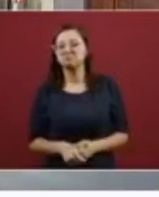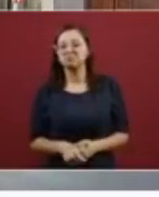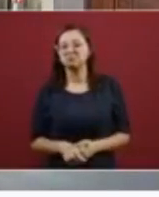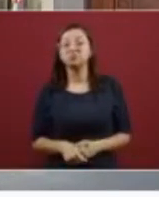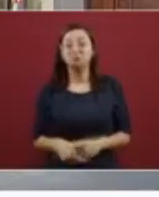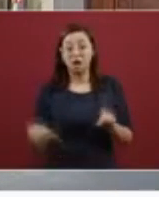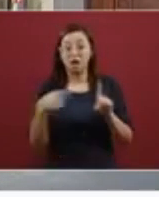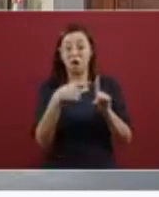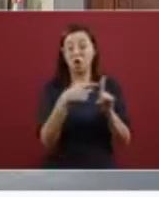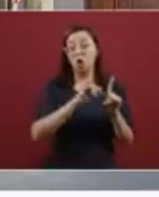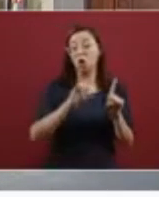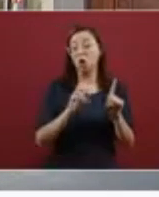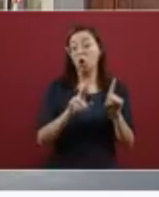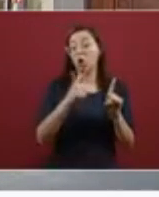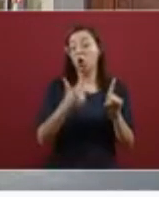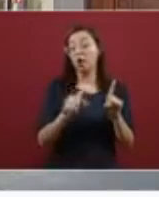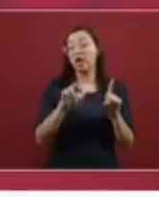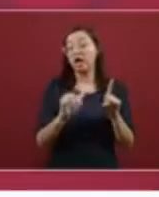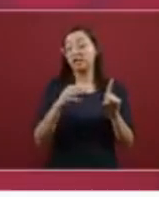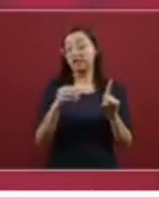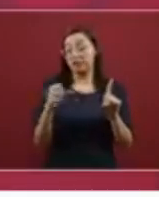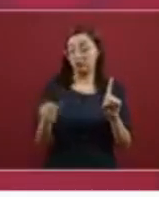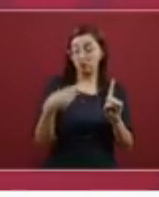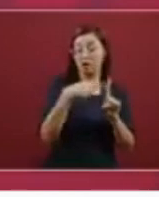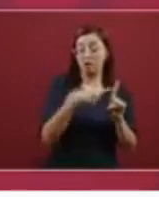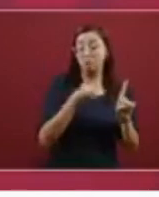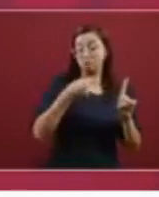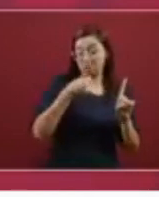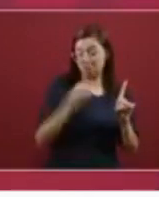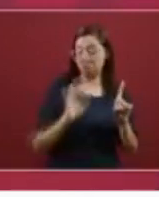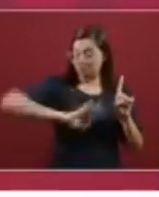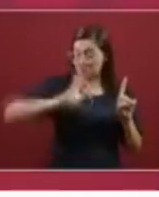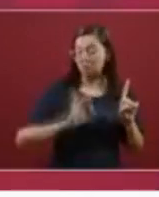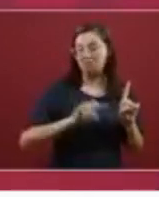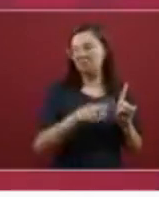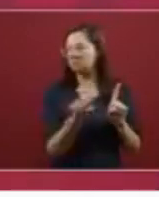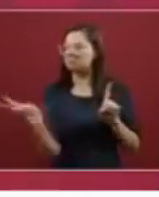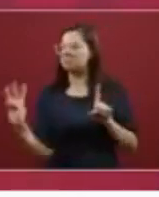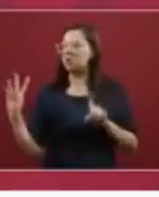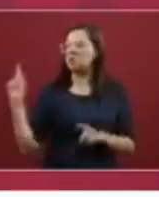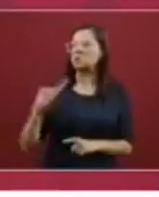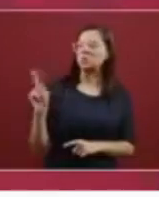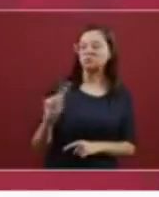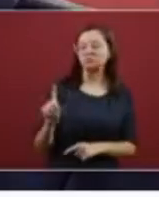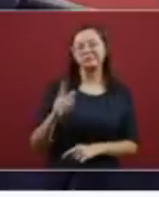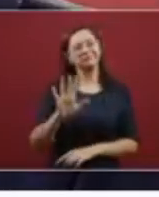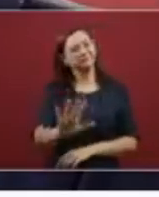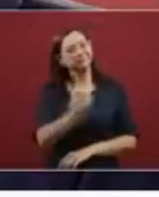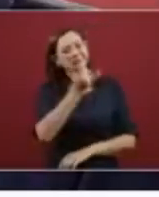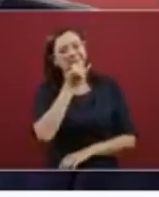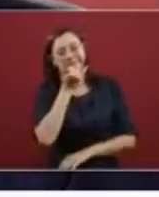porque estamos si él periodista yo pienso con todo el respeto